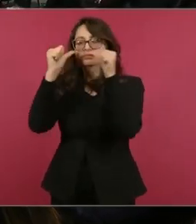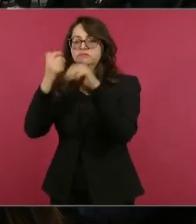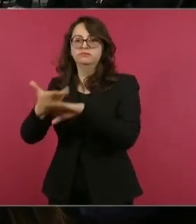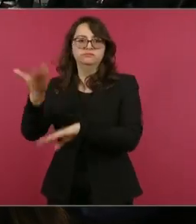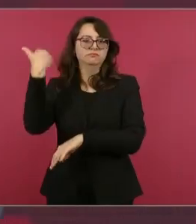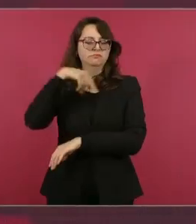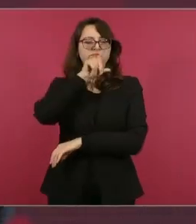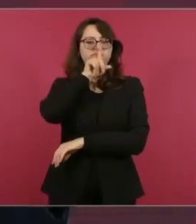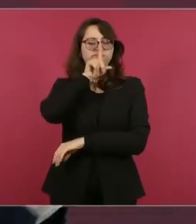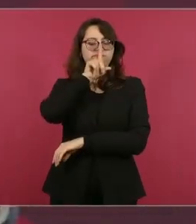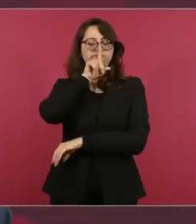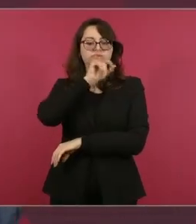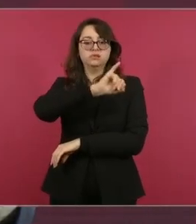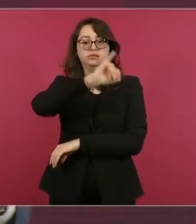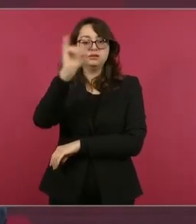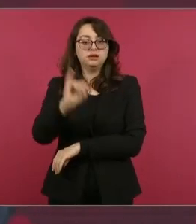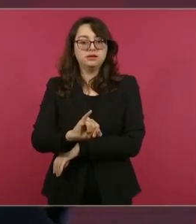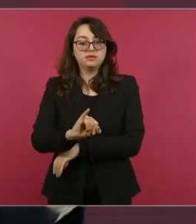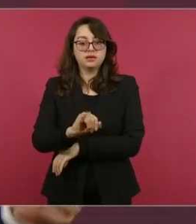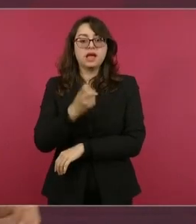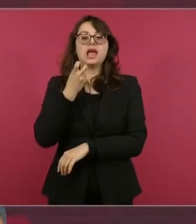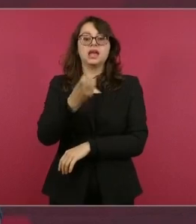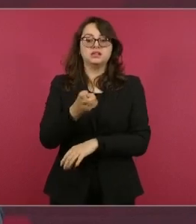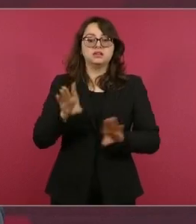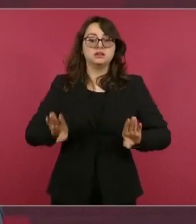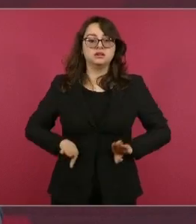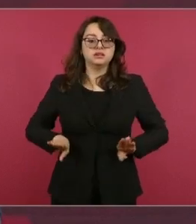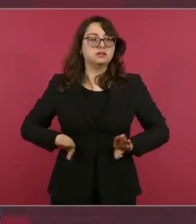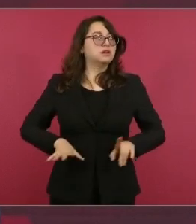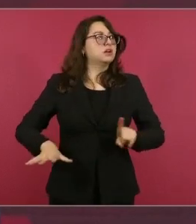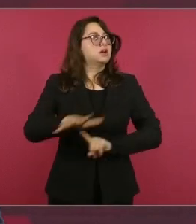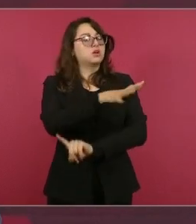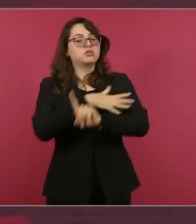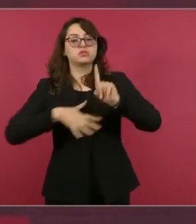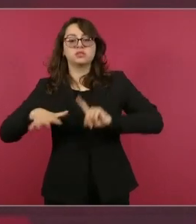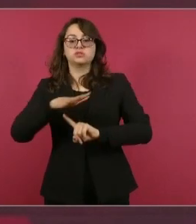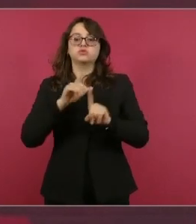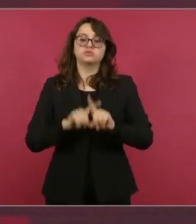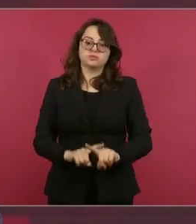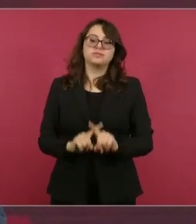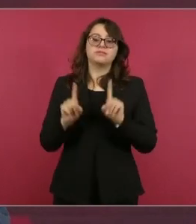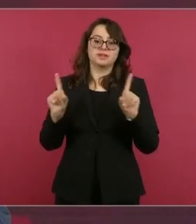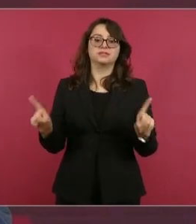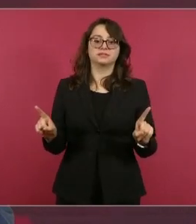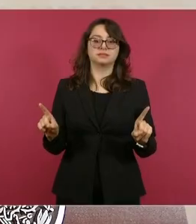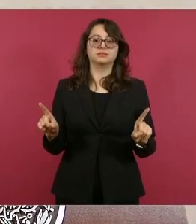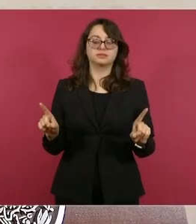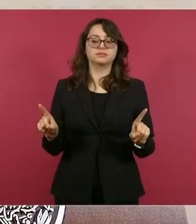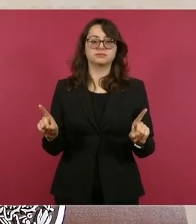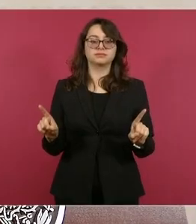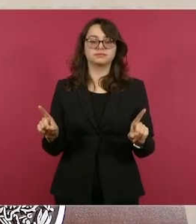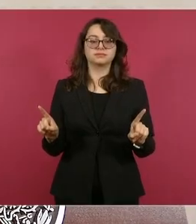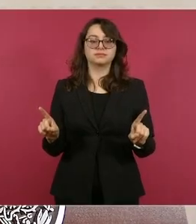Entonces, eso hace distinto todo, completamente distinto.